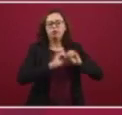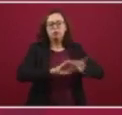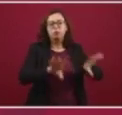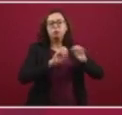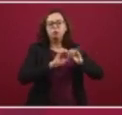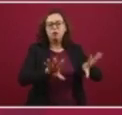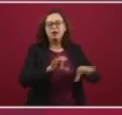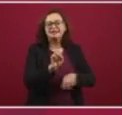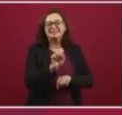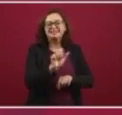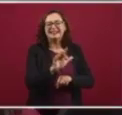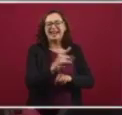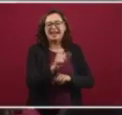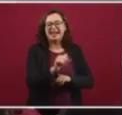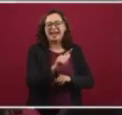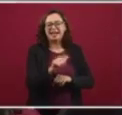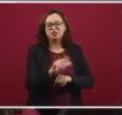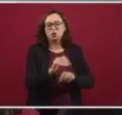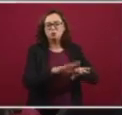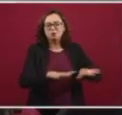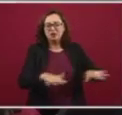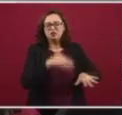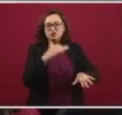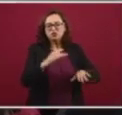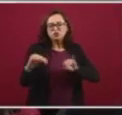cuánto tiempo en radio y televisión